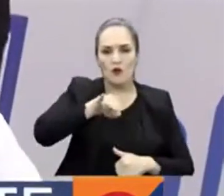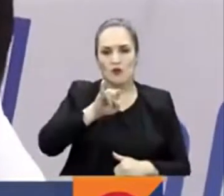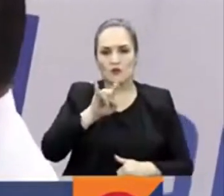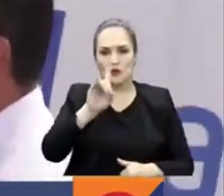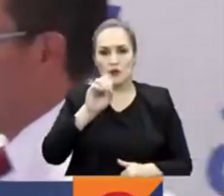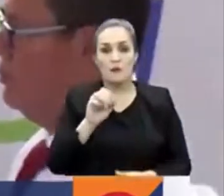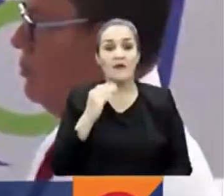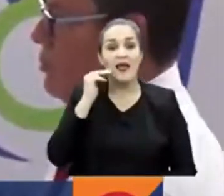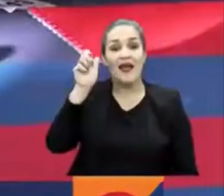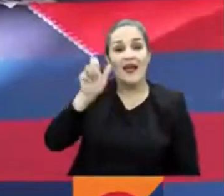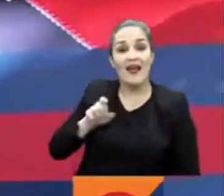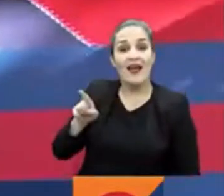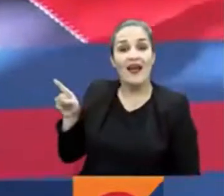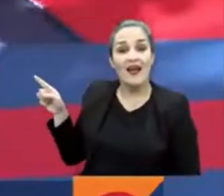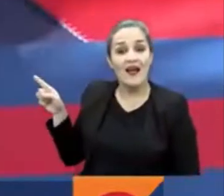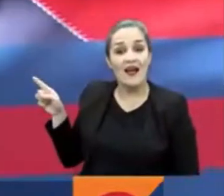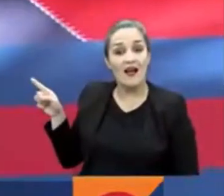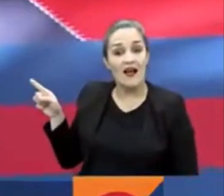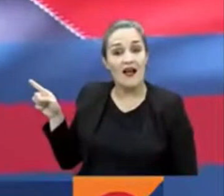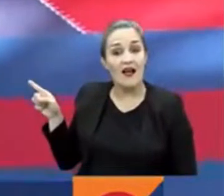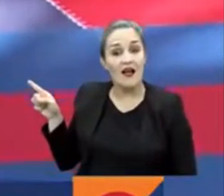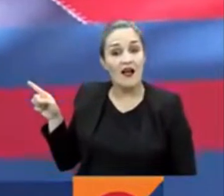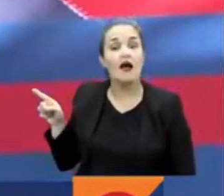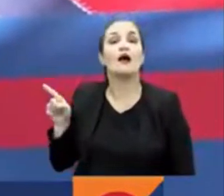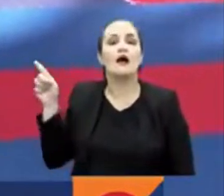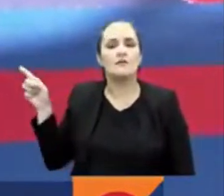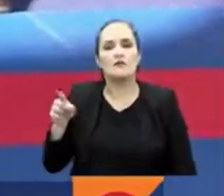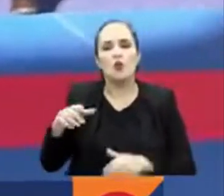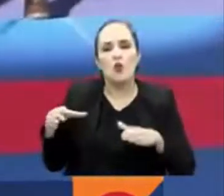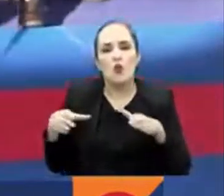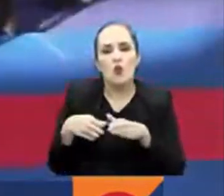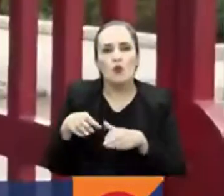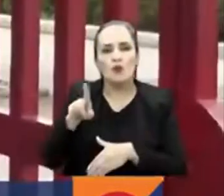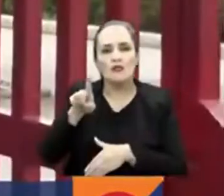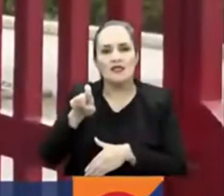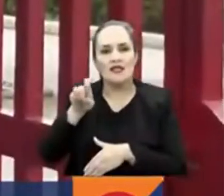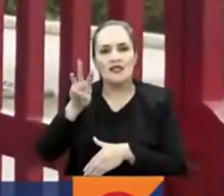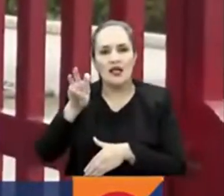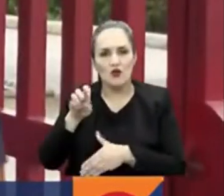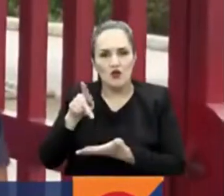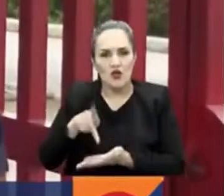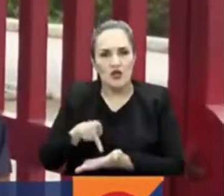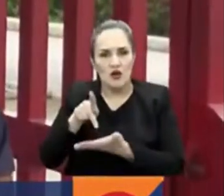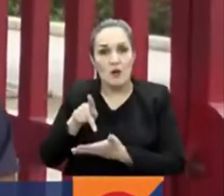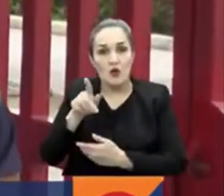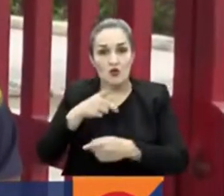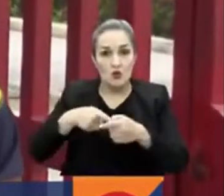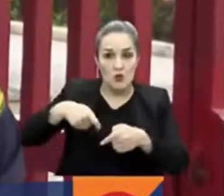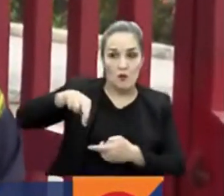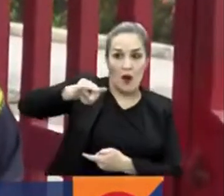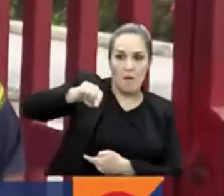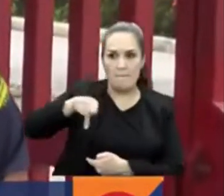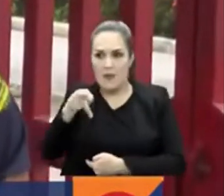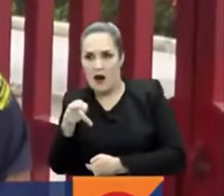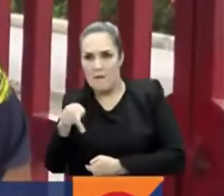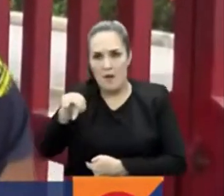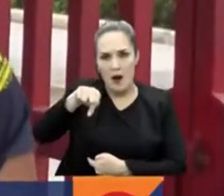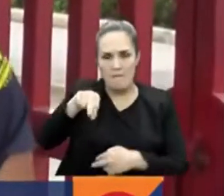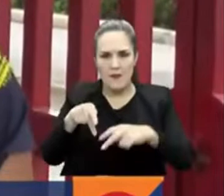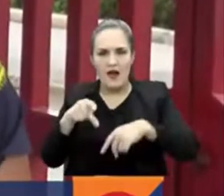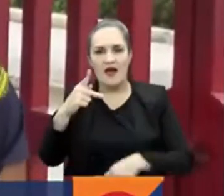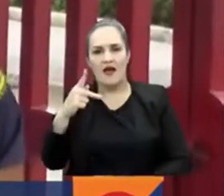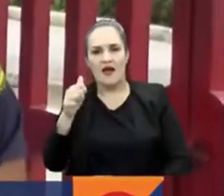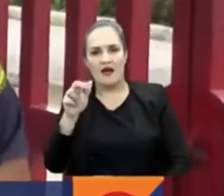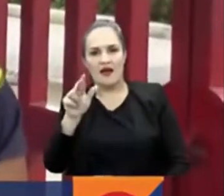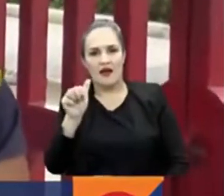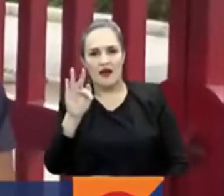Wendy Mosquera se encargó de abrir la cuenta dorada en la categoría 68 kilogramos del karate. Ambas marcamos y estamos empatadas, entonces tenía que yo